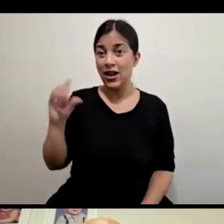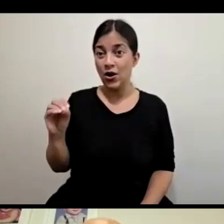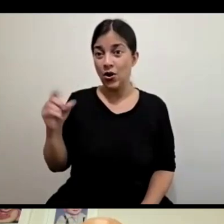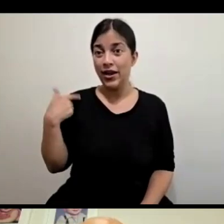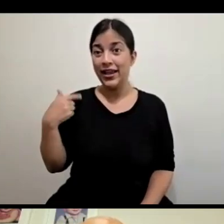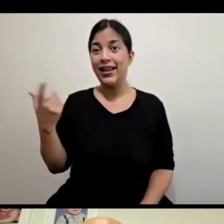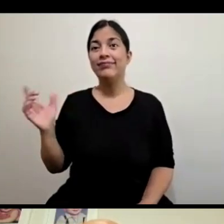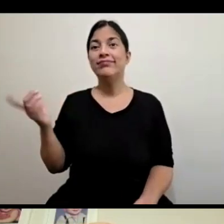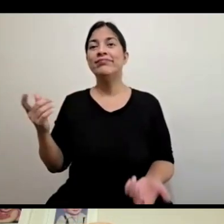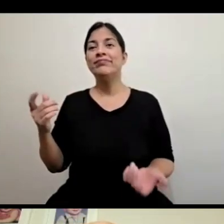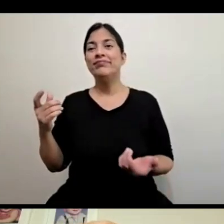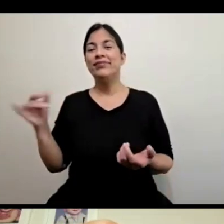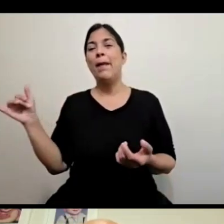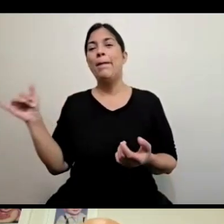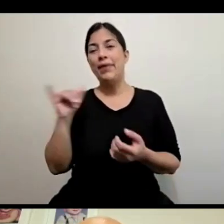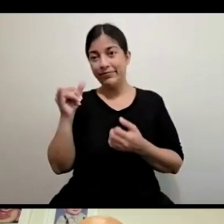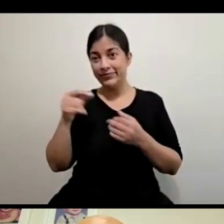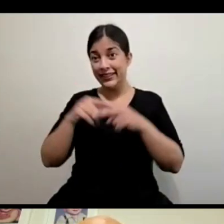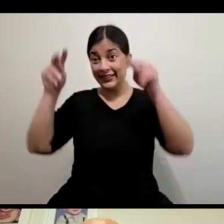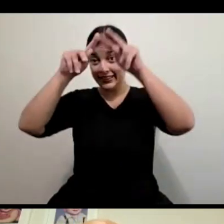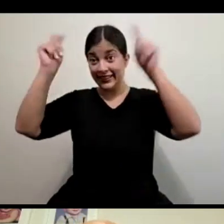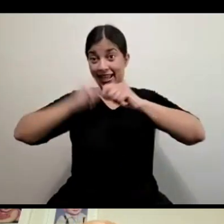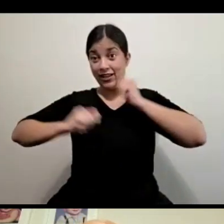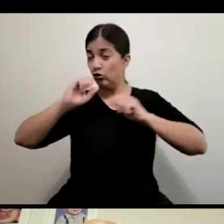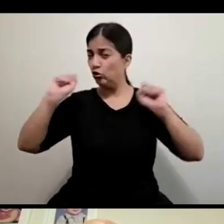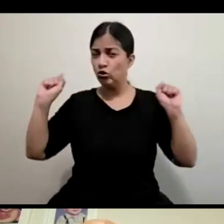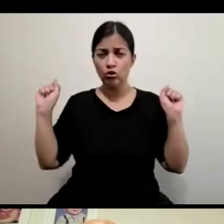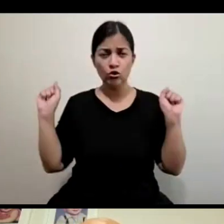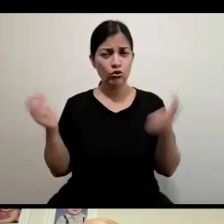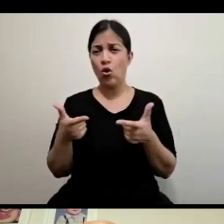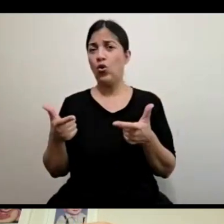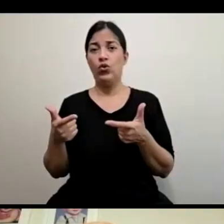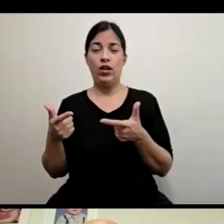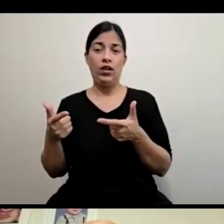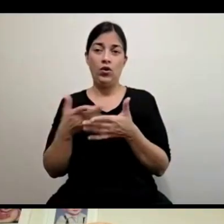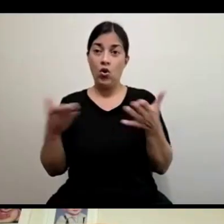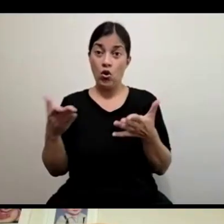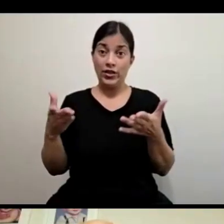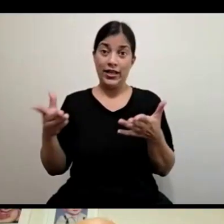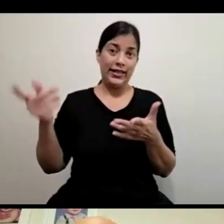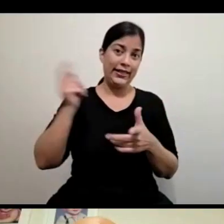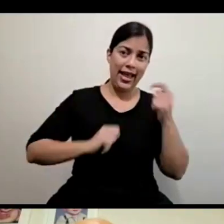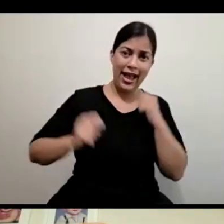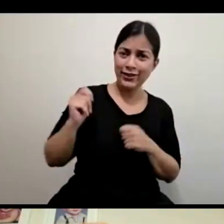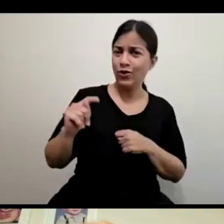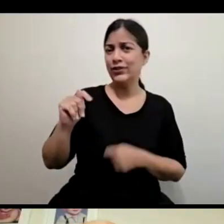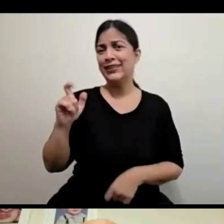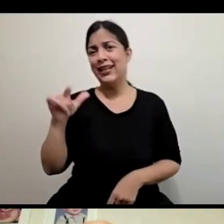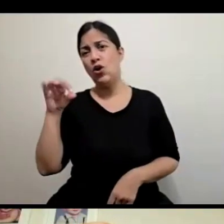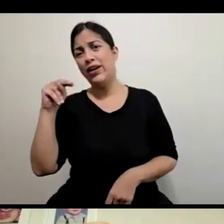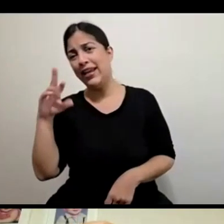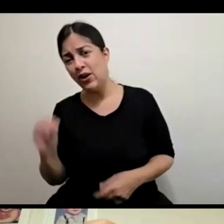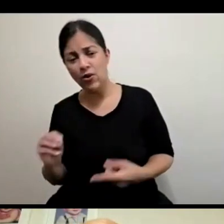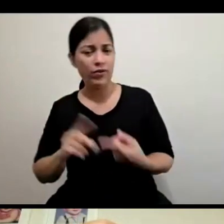tramoyistas arriba del teatro. Todo lo que venía al teatro, Fonso era ahí, Marcelo, el telonero y los montajes y todo. O